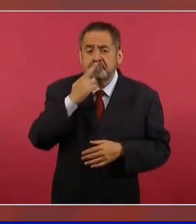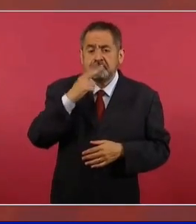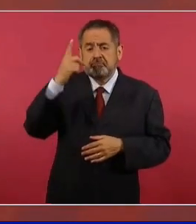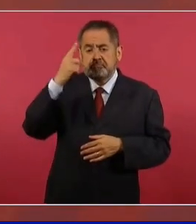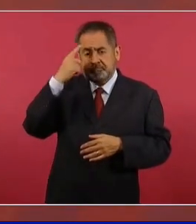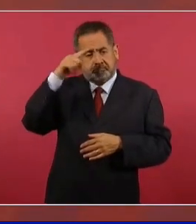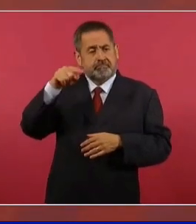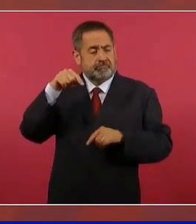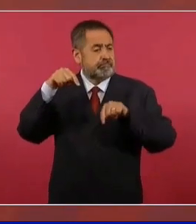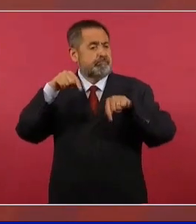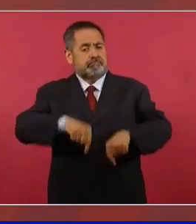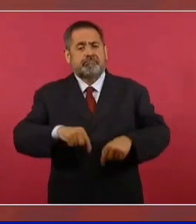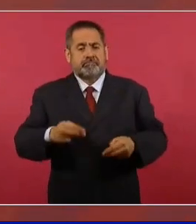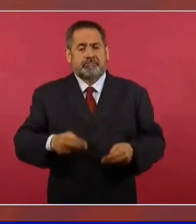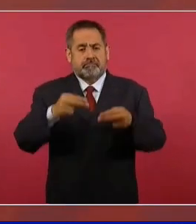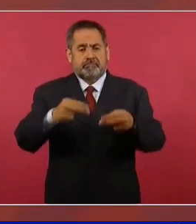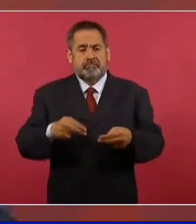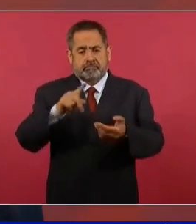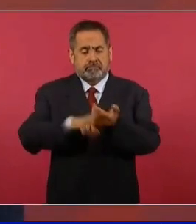invertir.